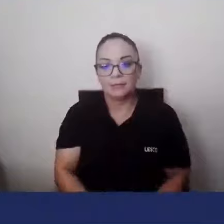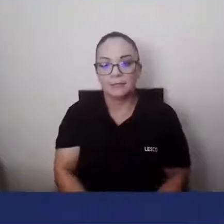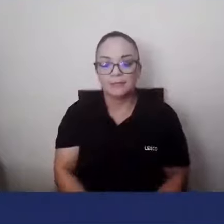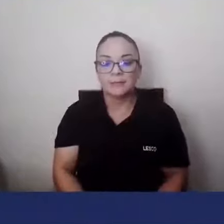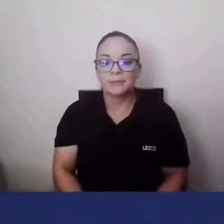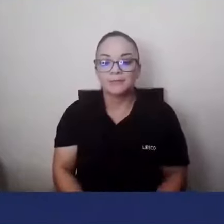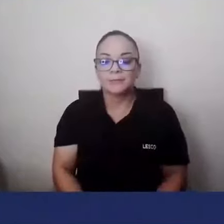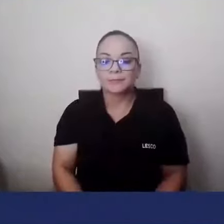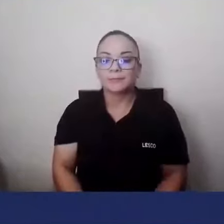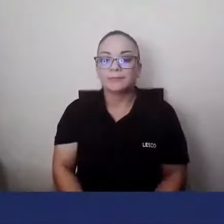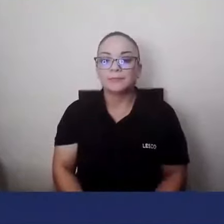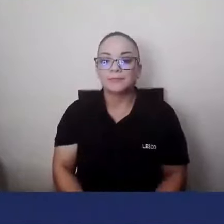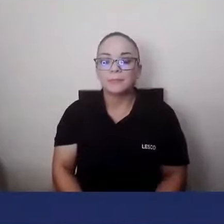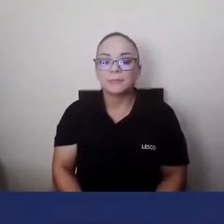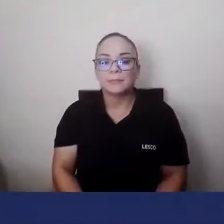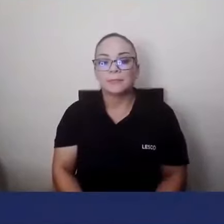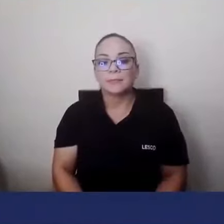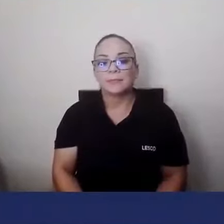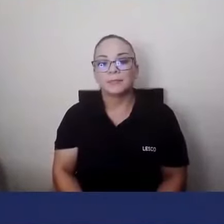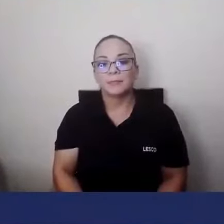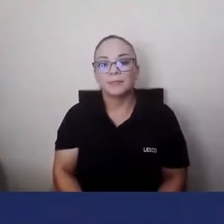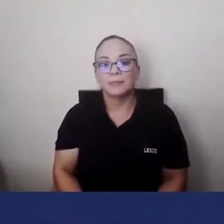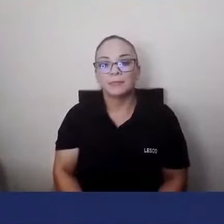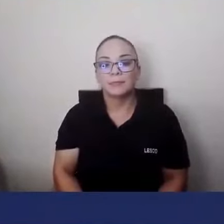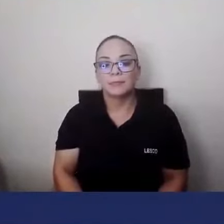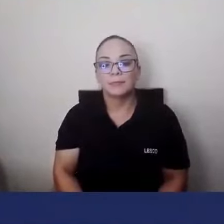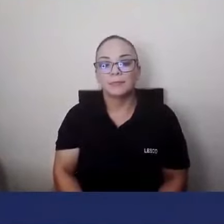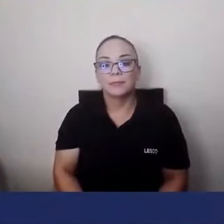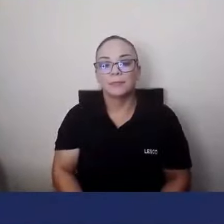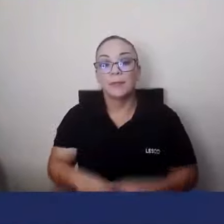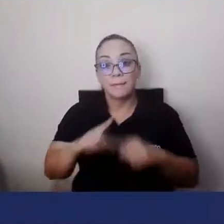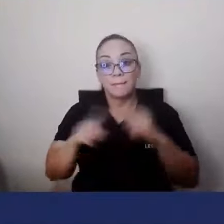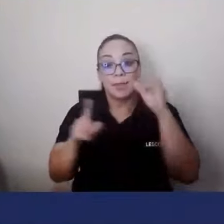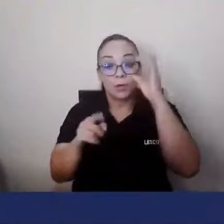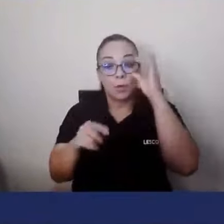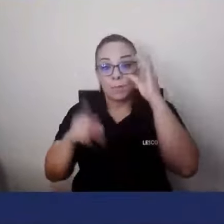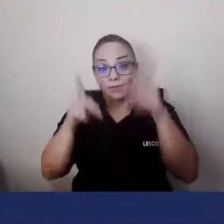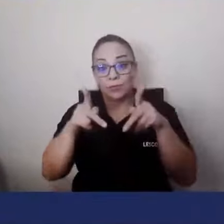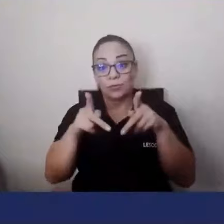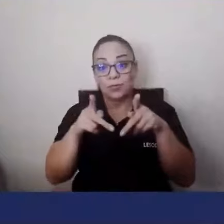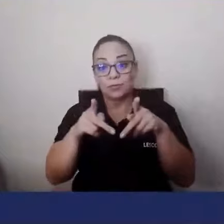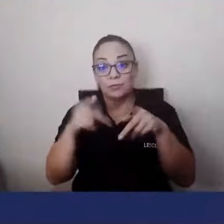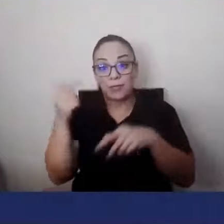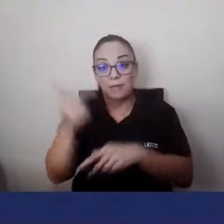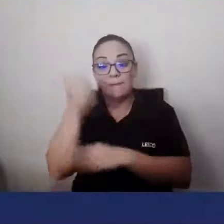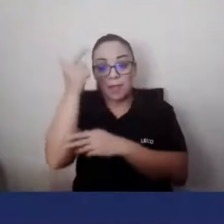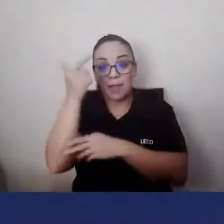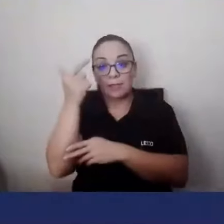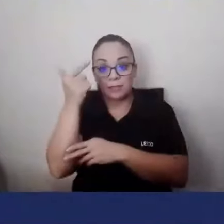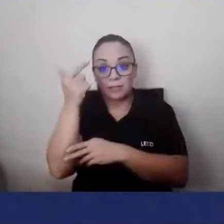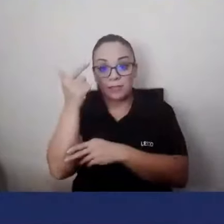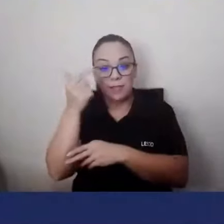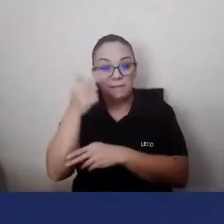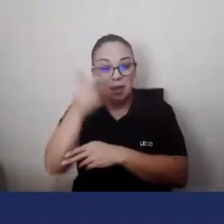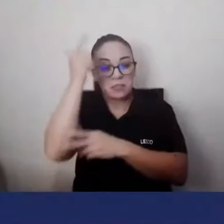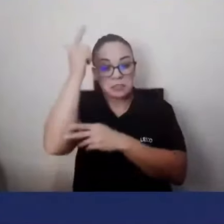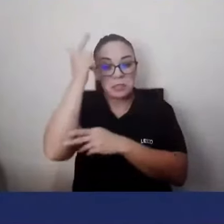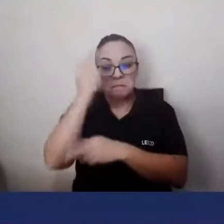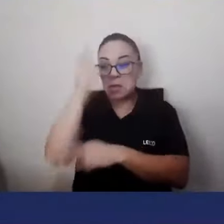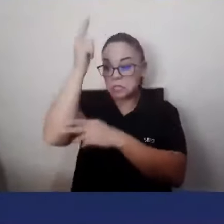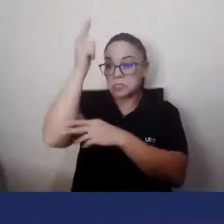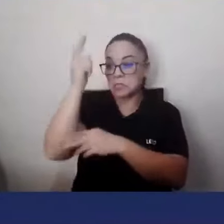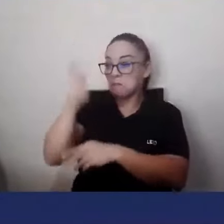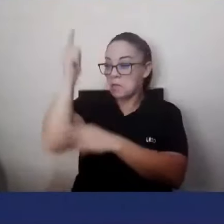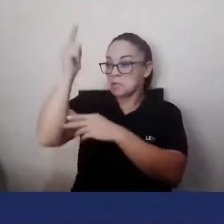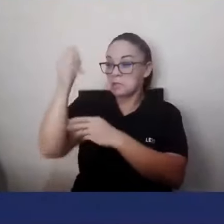pero quien mata mansalva con ventaja, con alevosía, una y otra y otra y